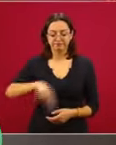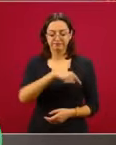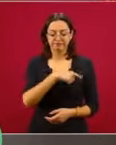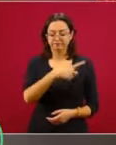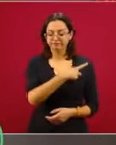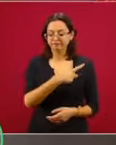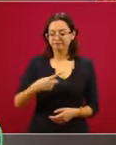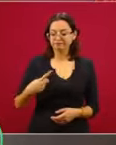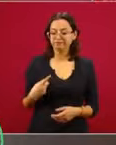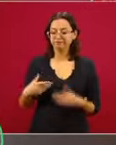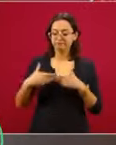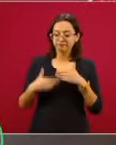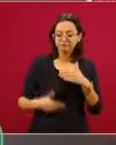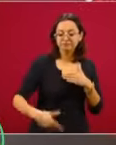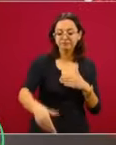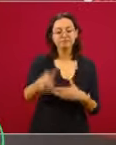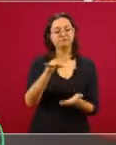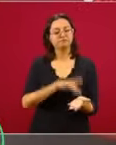apoyando